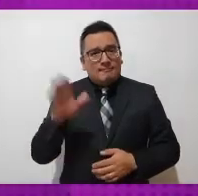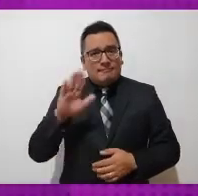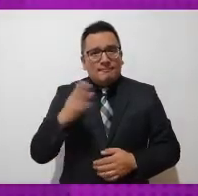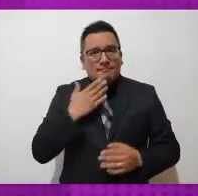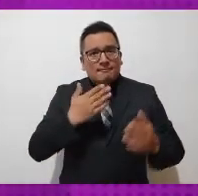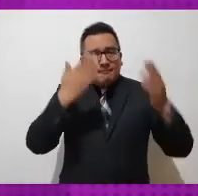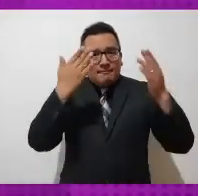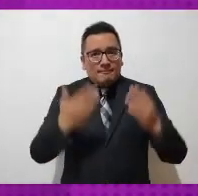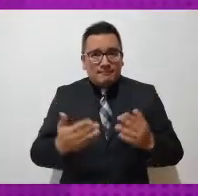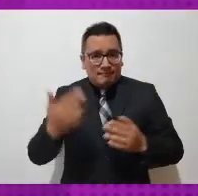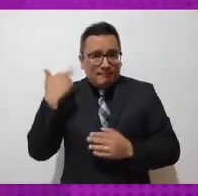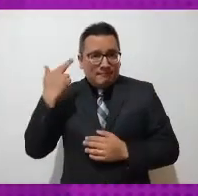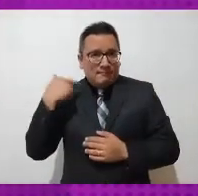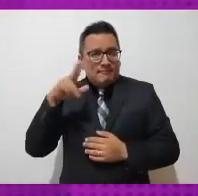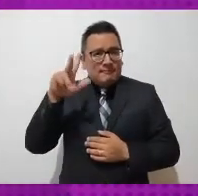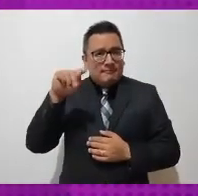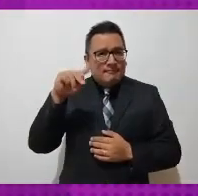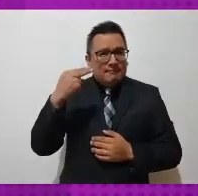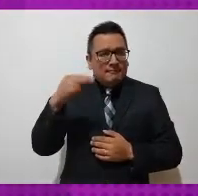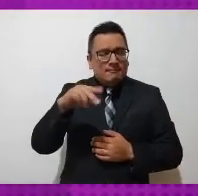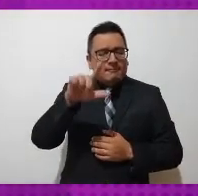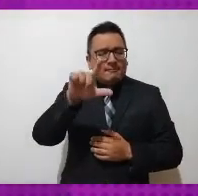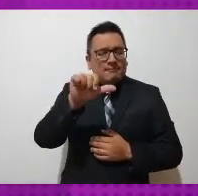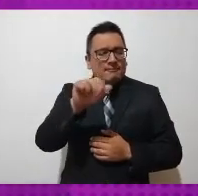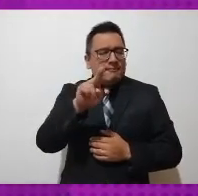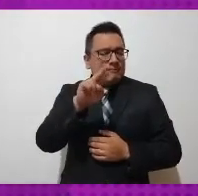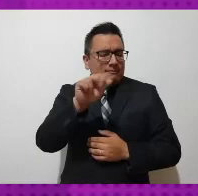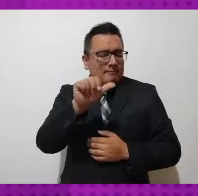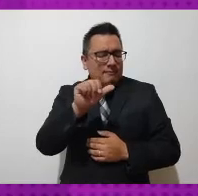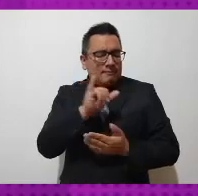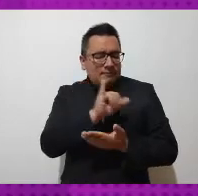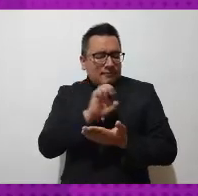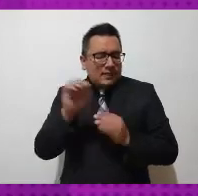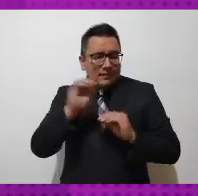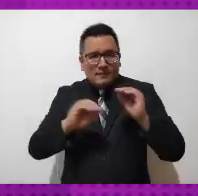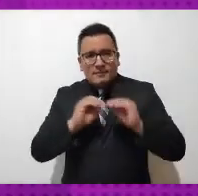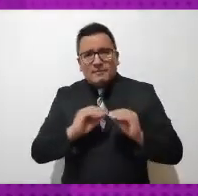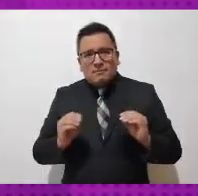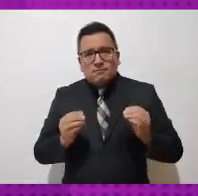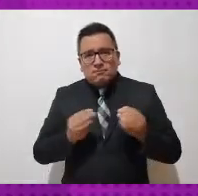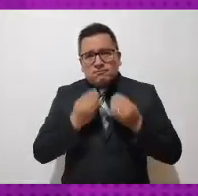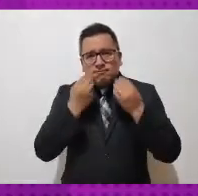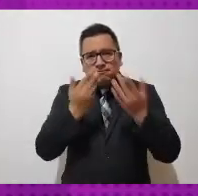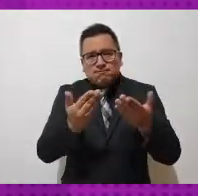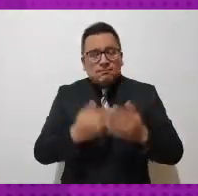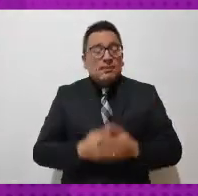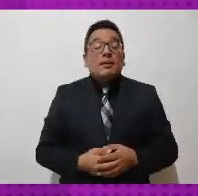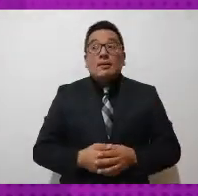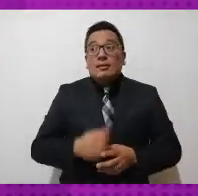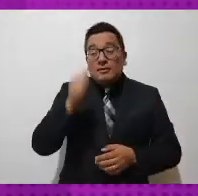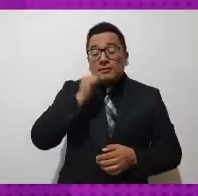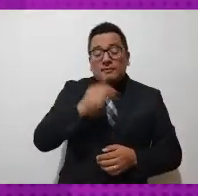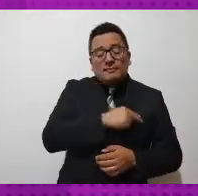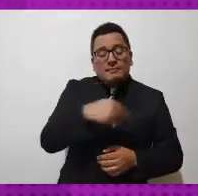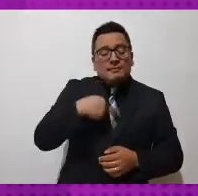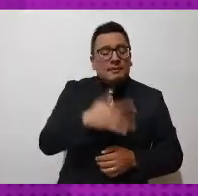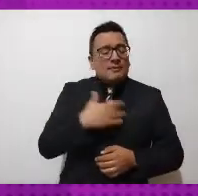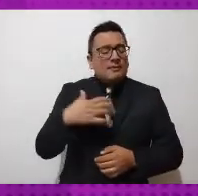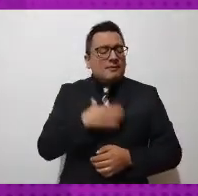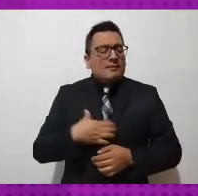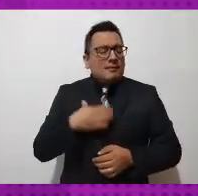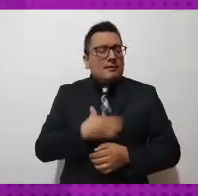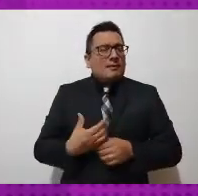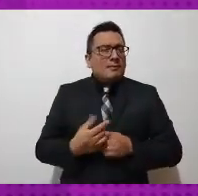Hola, ¿qué tal? Bienvenidos a su programa de La Urna, programa institucional de radio y televisión del Instituto Electoral de Coahuila, y como siempre nos da mucho gusto que nos